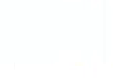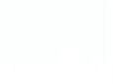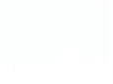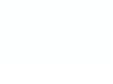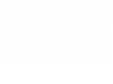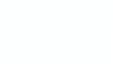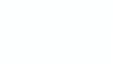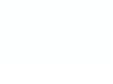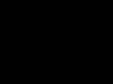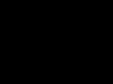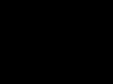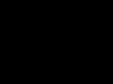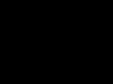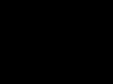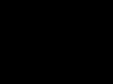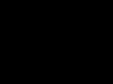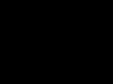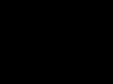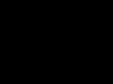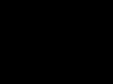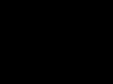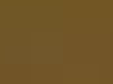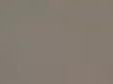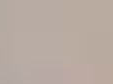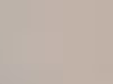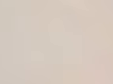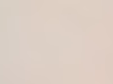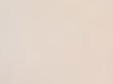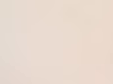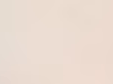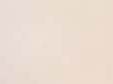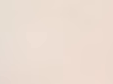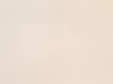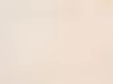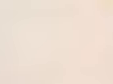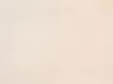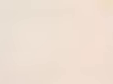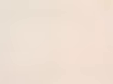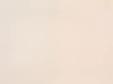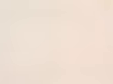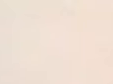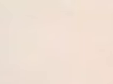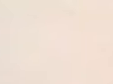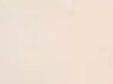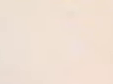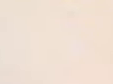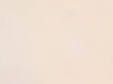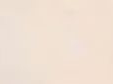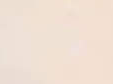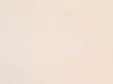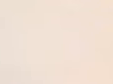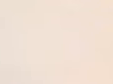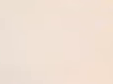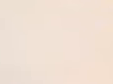Eli, muchísimas gracias por apoyarnos esta ocasión.